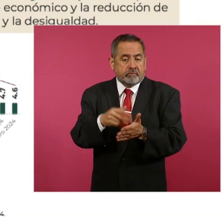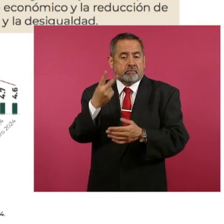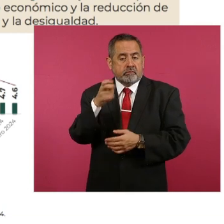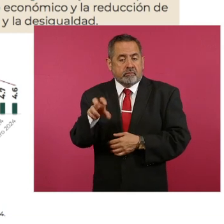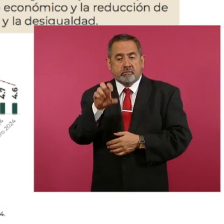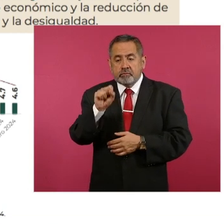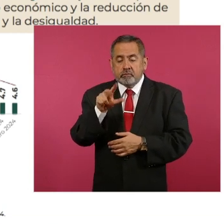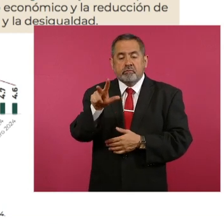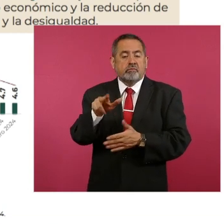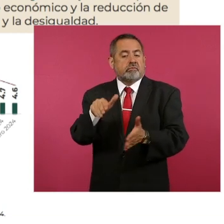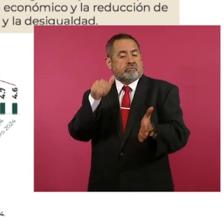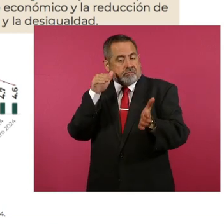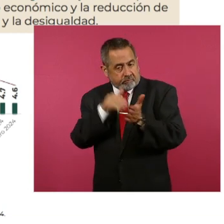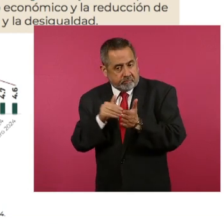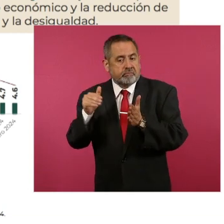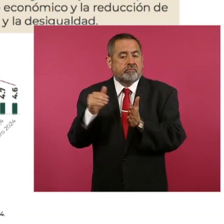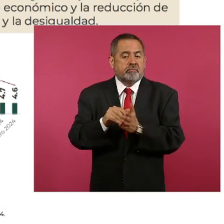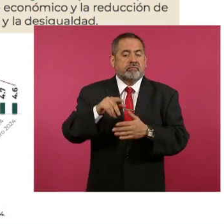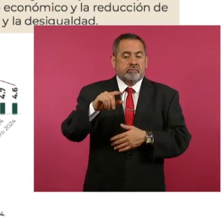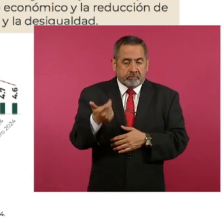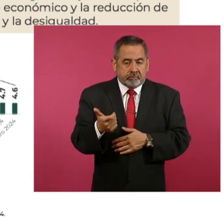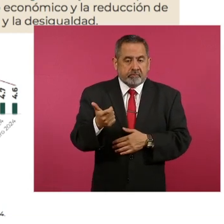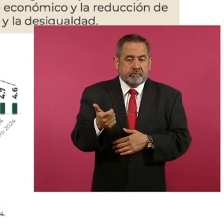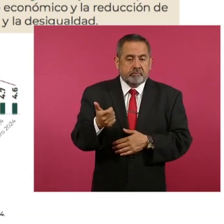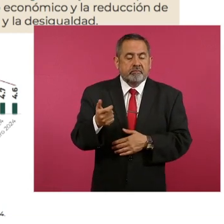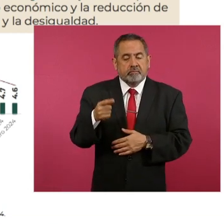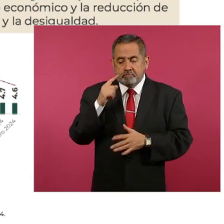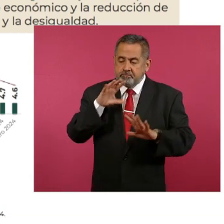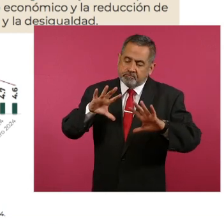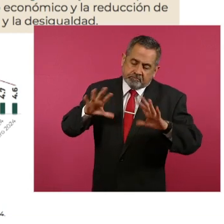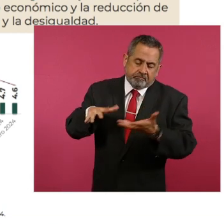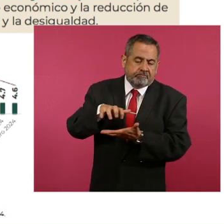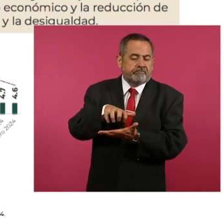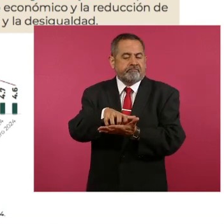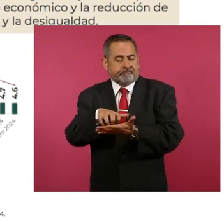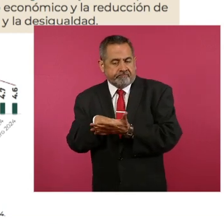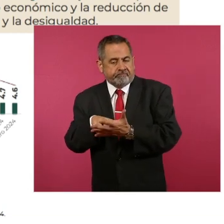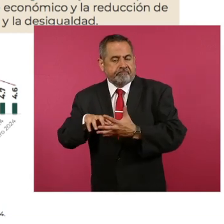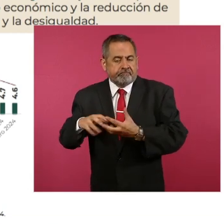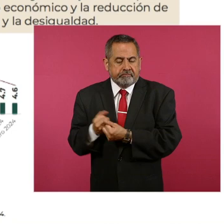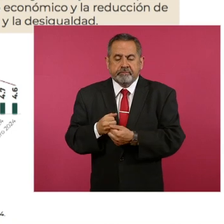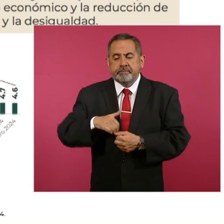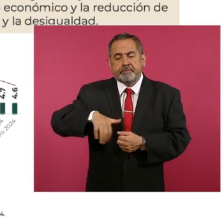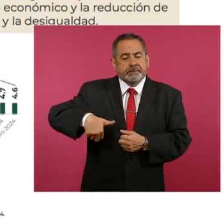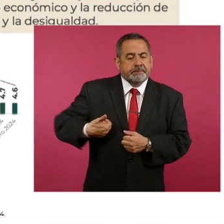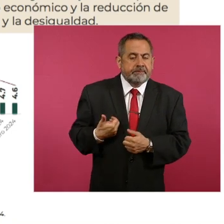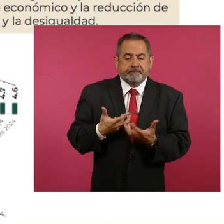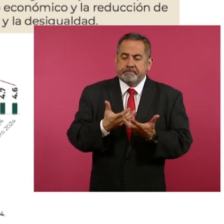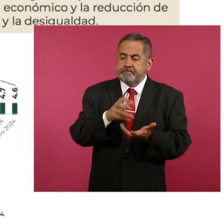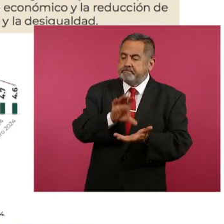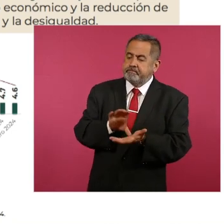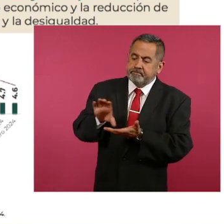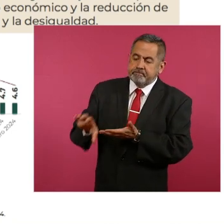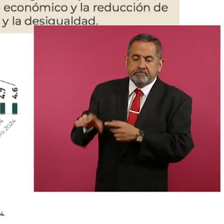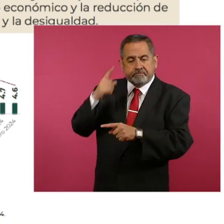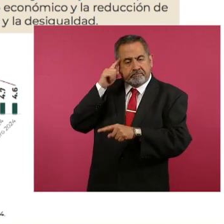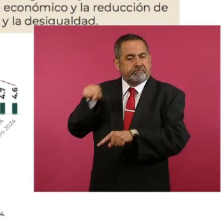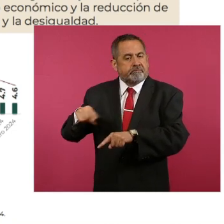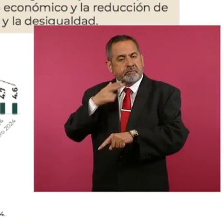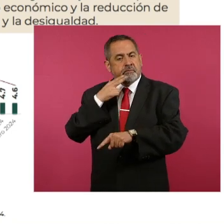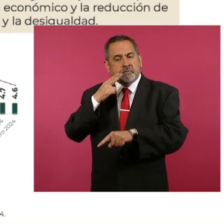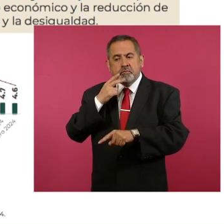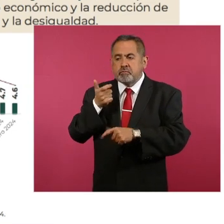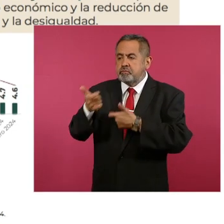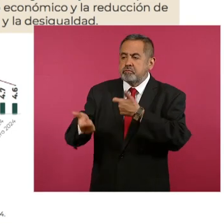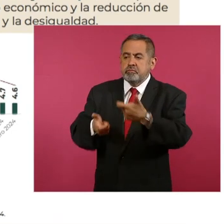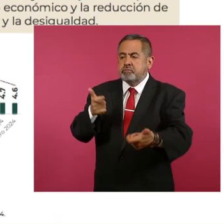262 millones de pesos que representan ingresos para utilización en